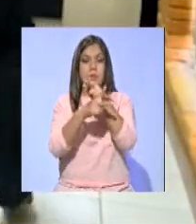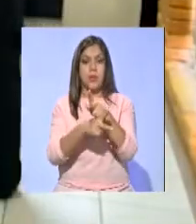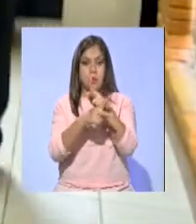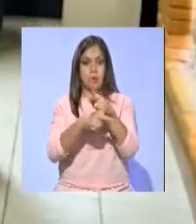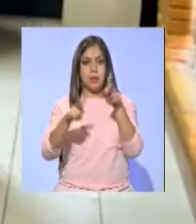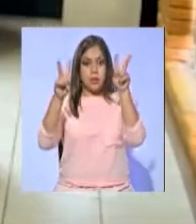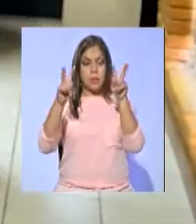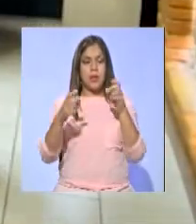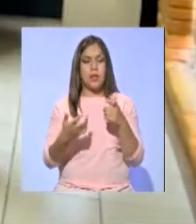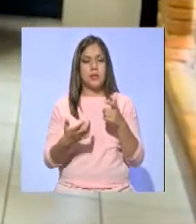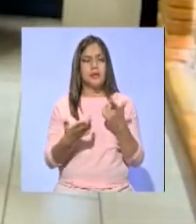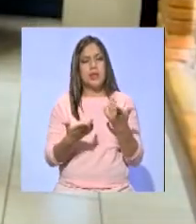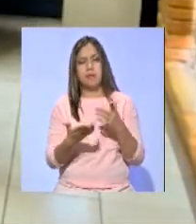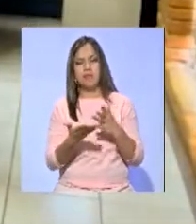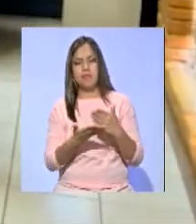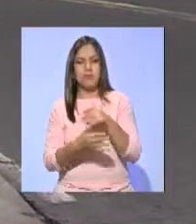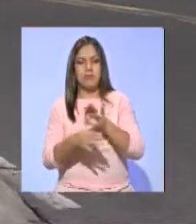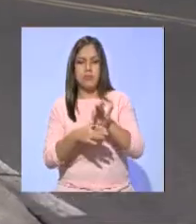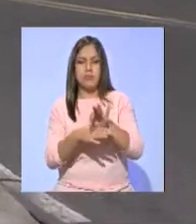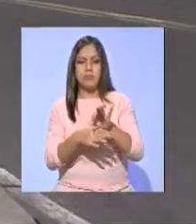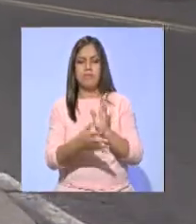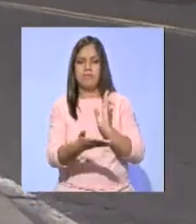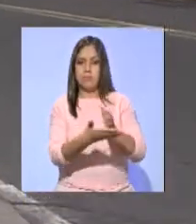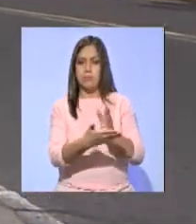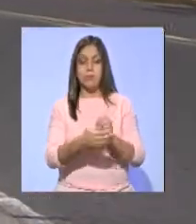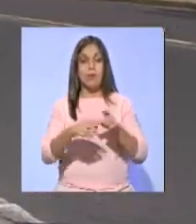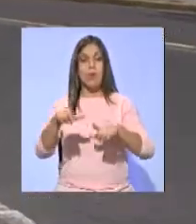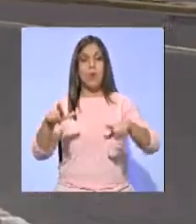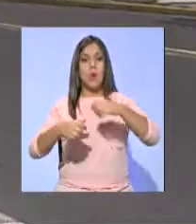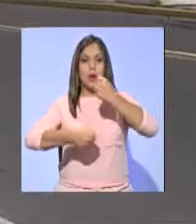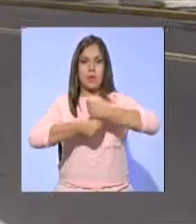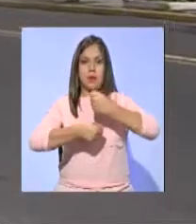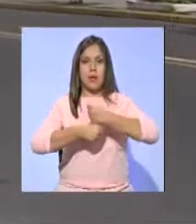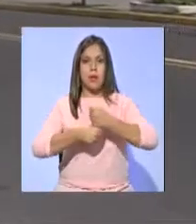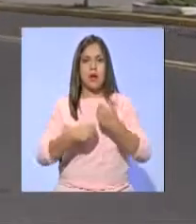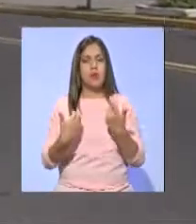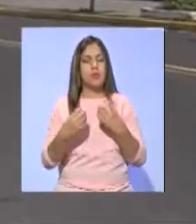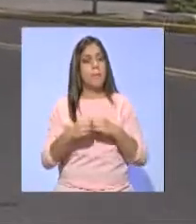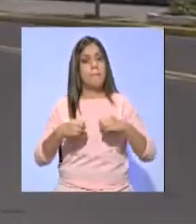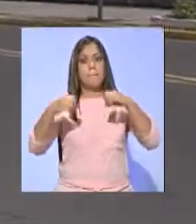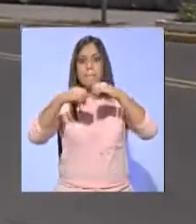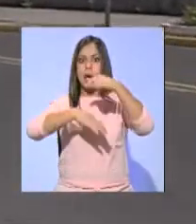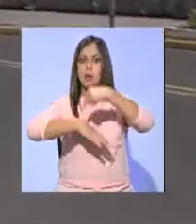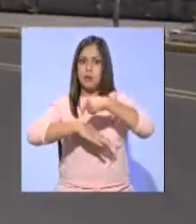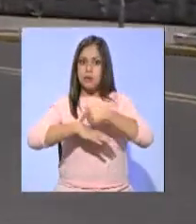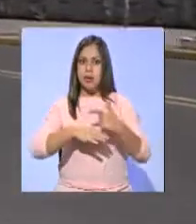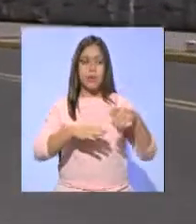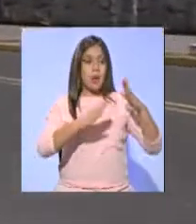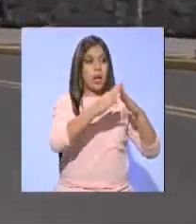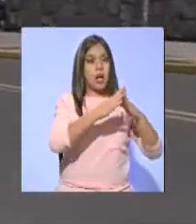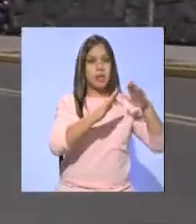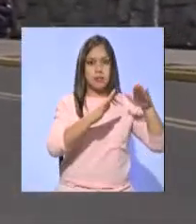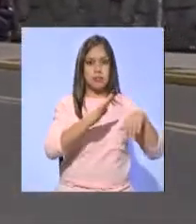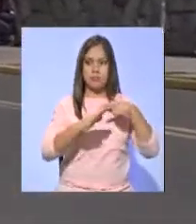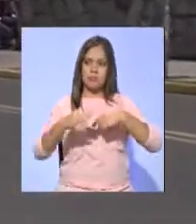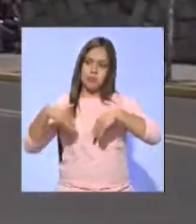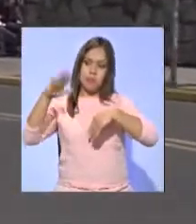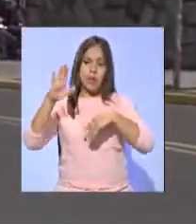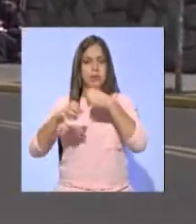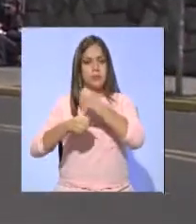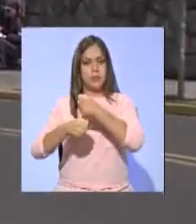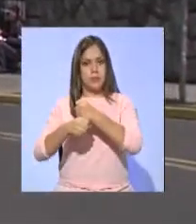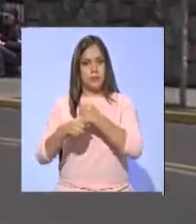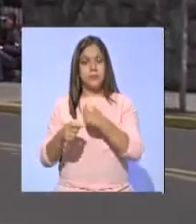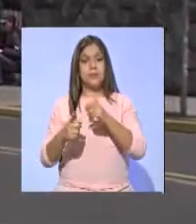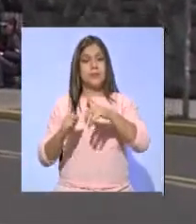frente a conductas de esta naturaleza. El lugar de trabajo es incluso donde pasamos más tiempo que en nuestra casa, por eso desarrollarnos en